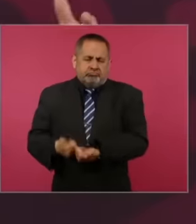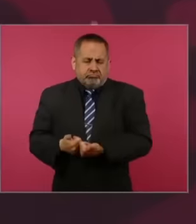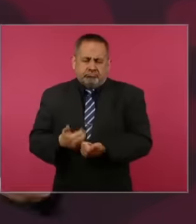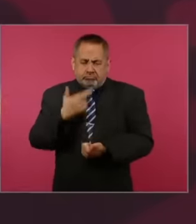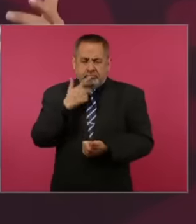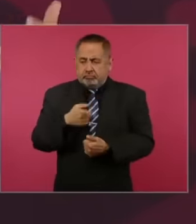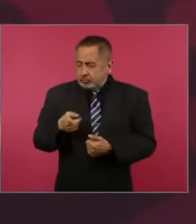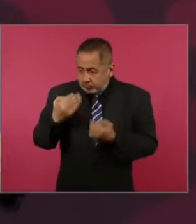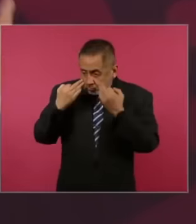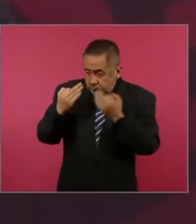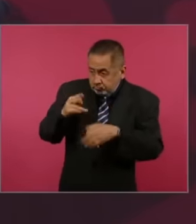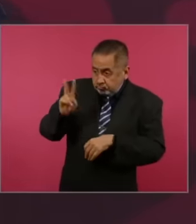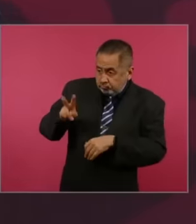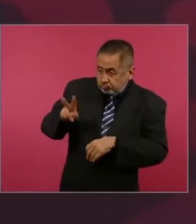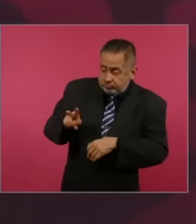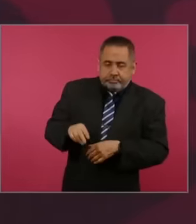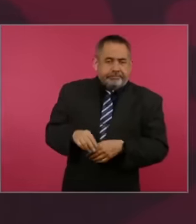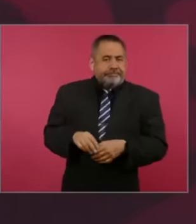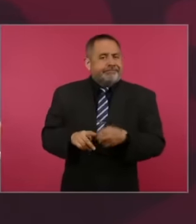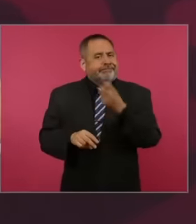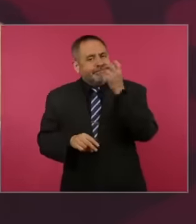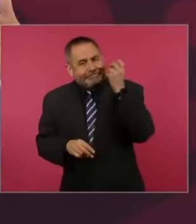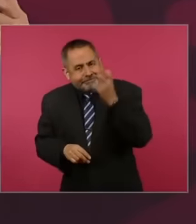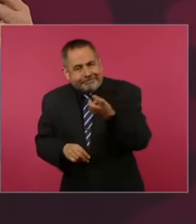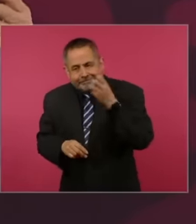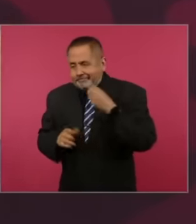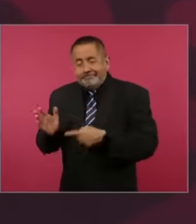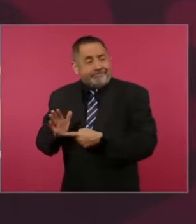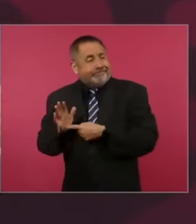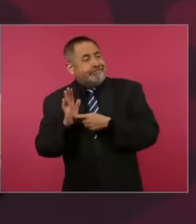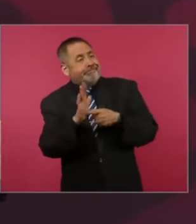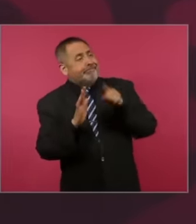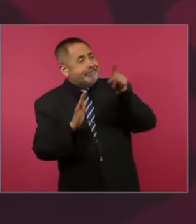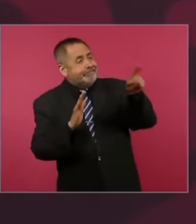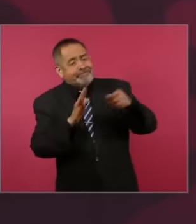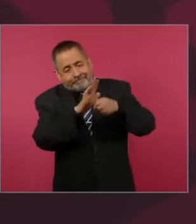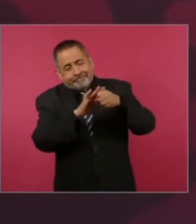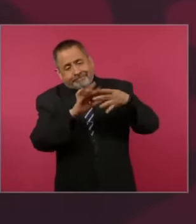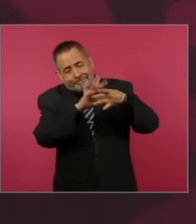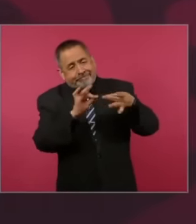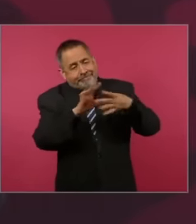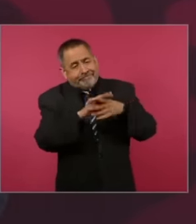Y es de lo que hemos querido convencer a los